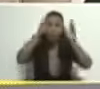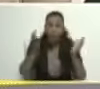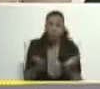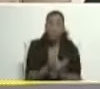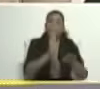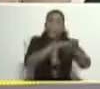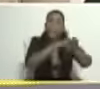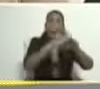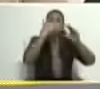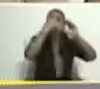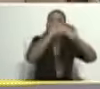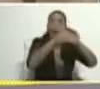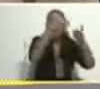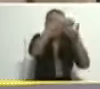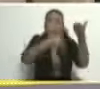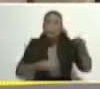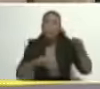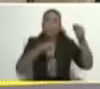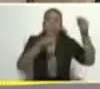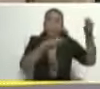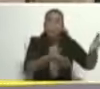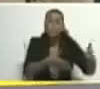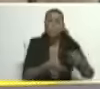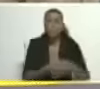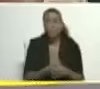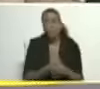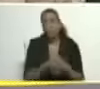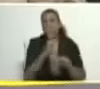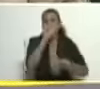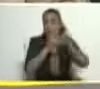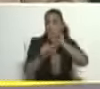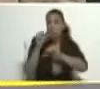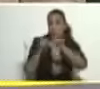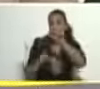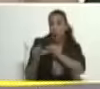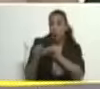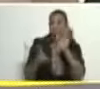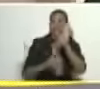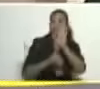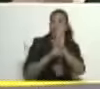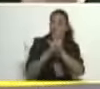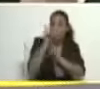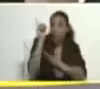IDA, International Development Association. Y la Asociación de Desarrollo